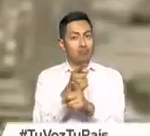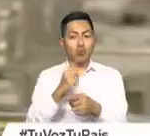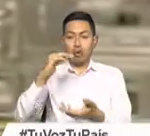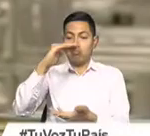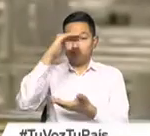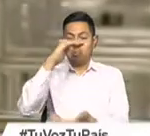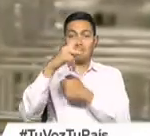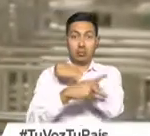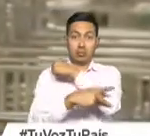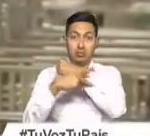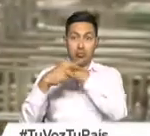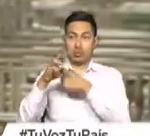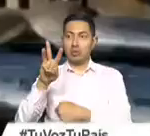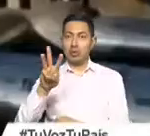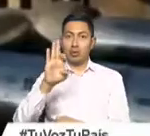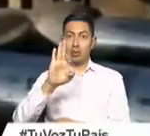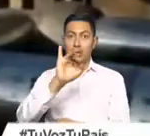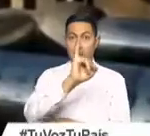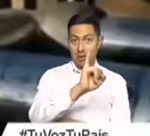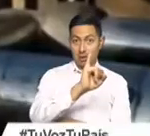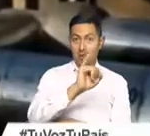de petróleo WTI llegó a